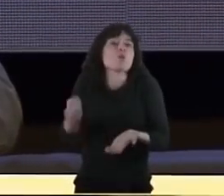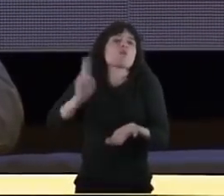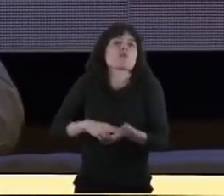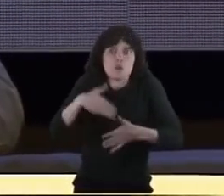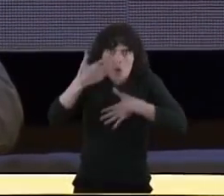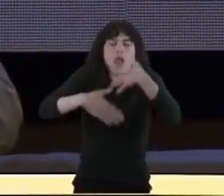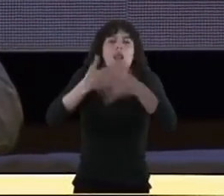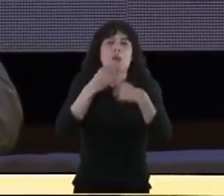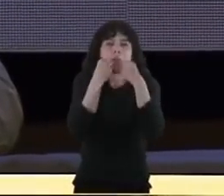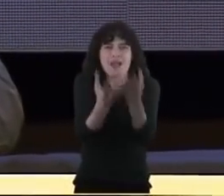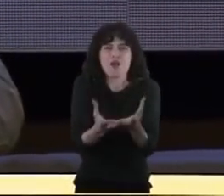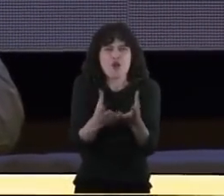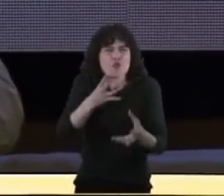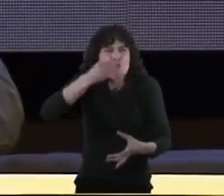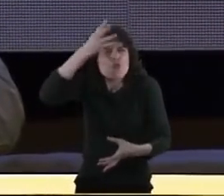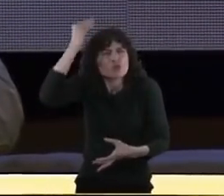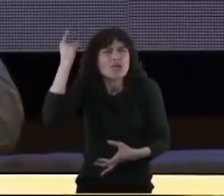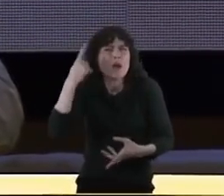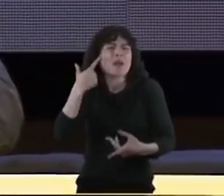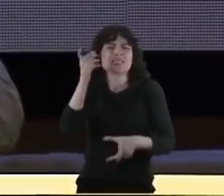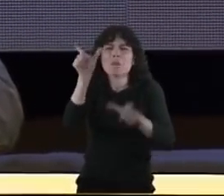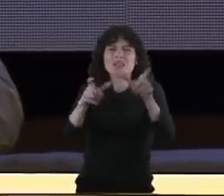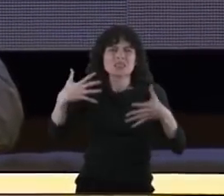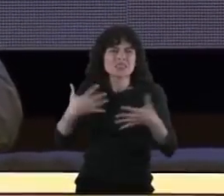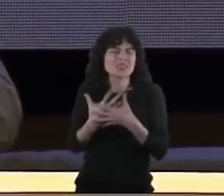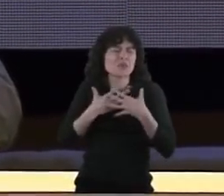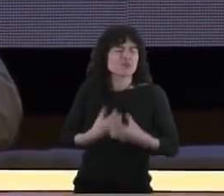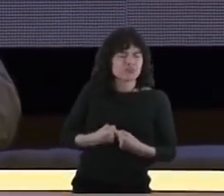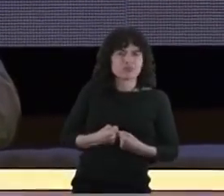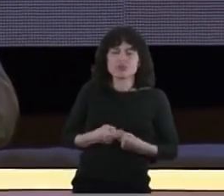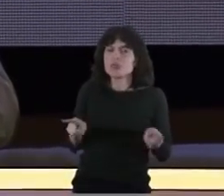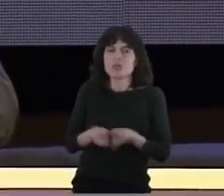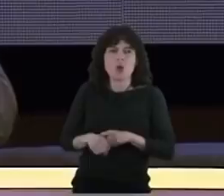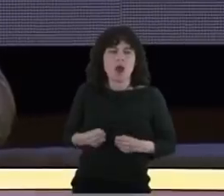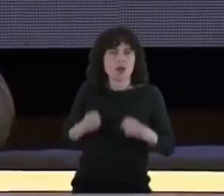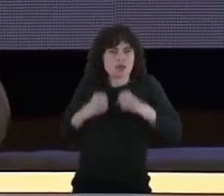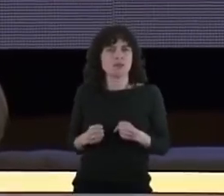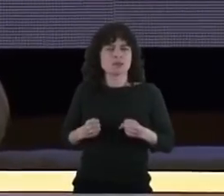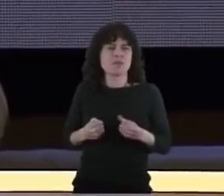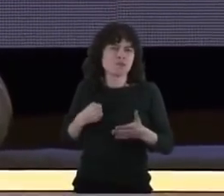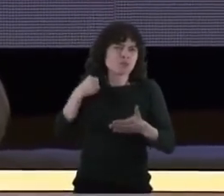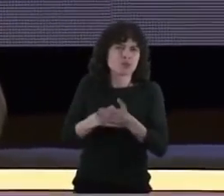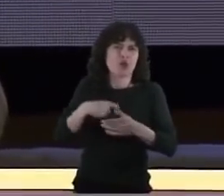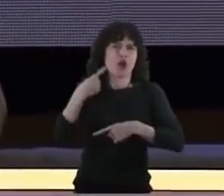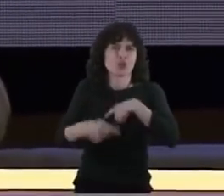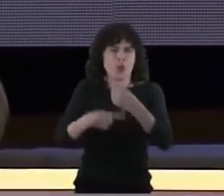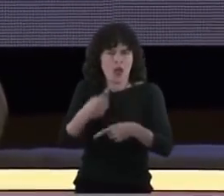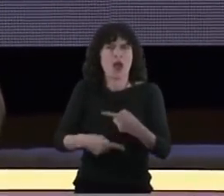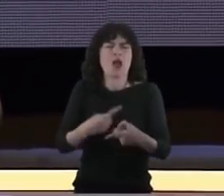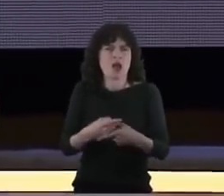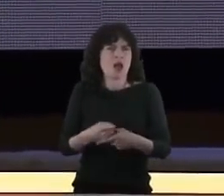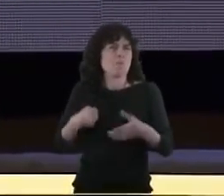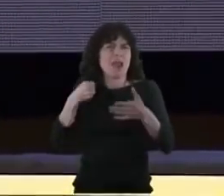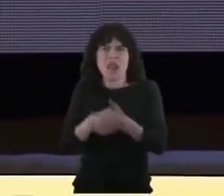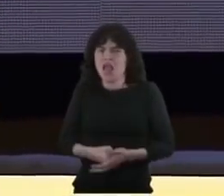Una y mil veces. Sufrió frustraciones y se sobrepuso a las frustraciones y siguió